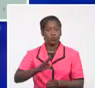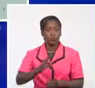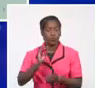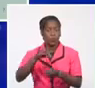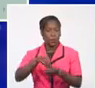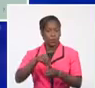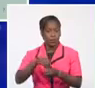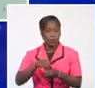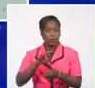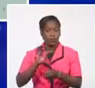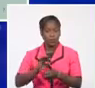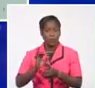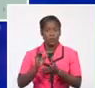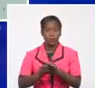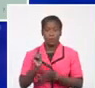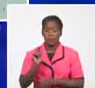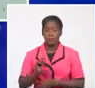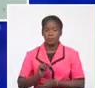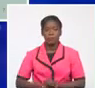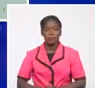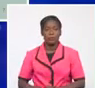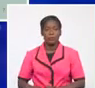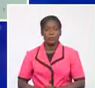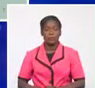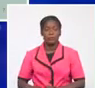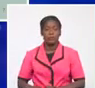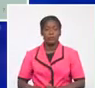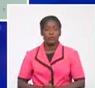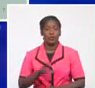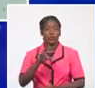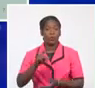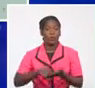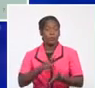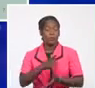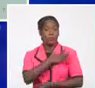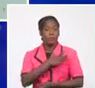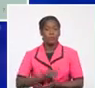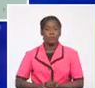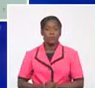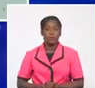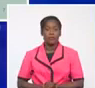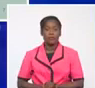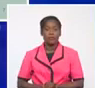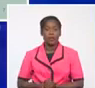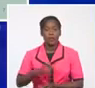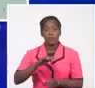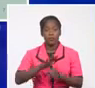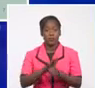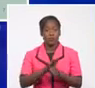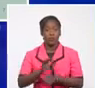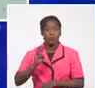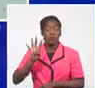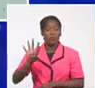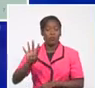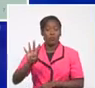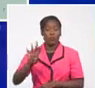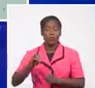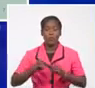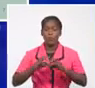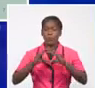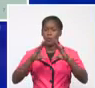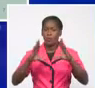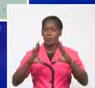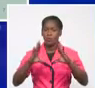territorio. Nueva Paz con el mayor número ayer, 6, San José de las Lajas 4, Güines, Madruga y Quibicán